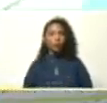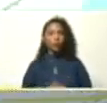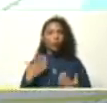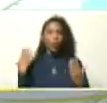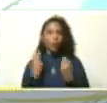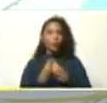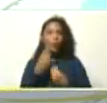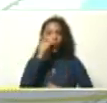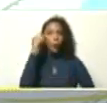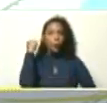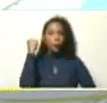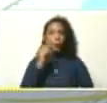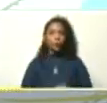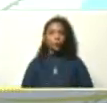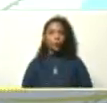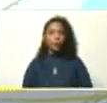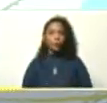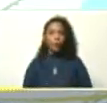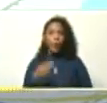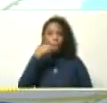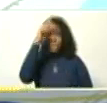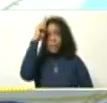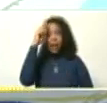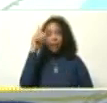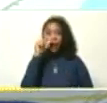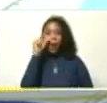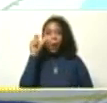Compañeros, compañeras, padre Numa Roja,